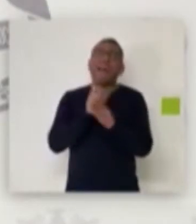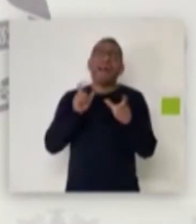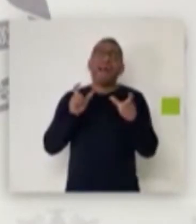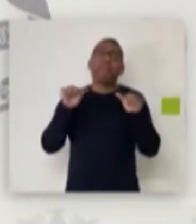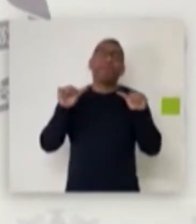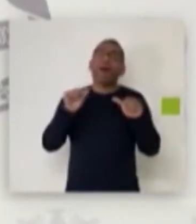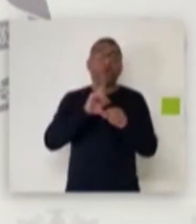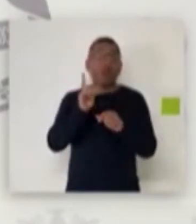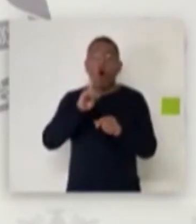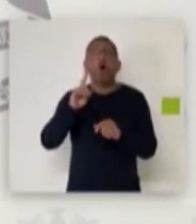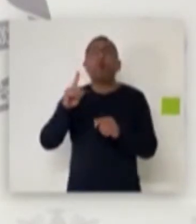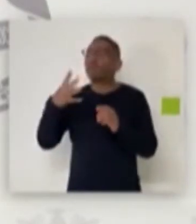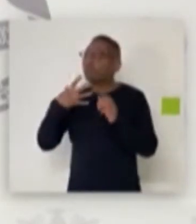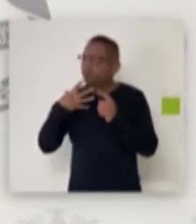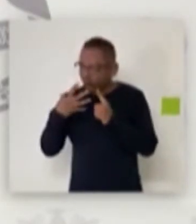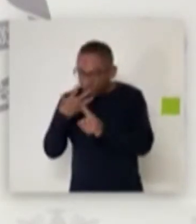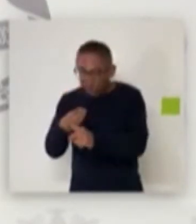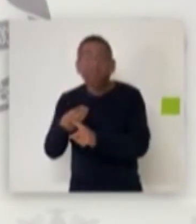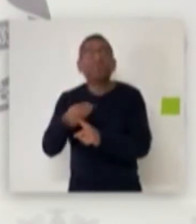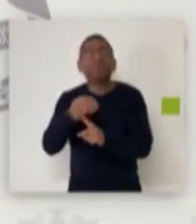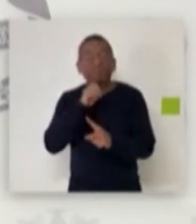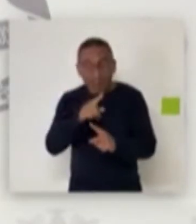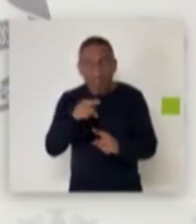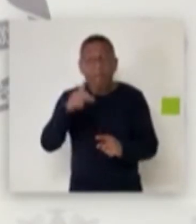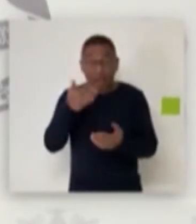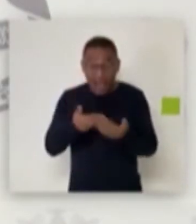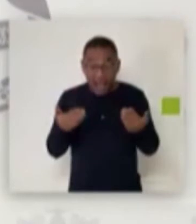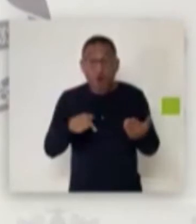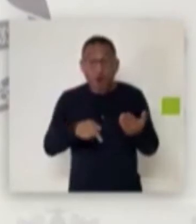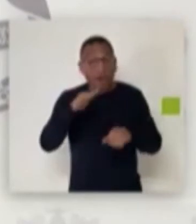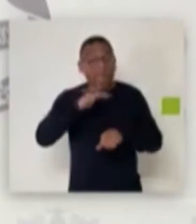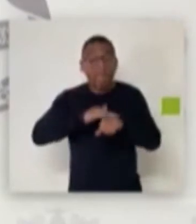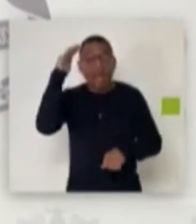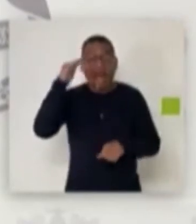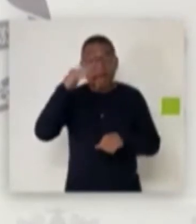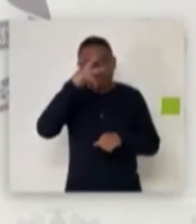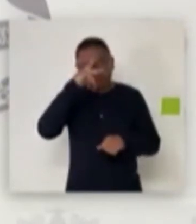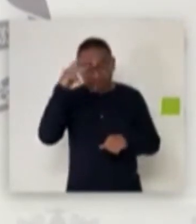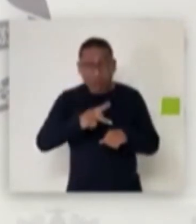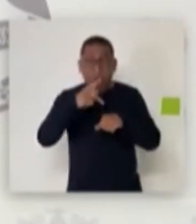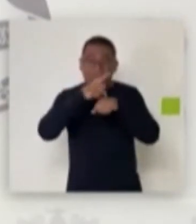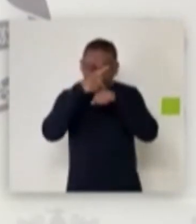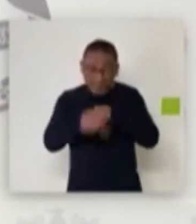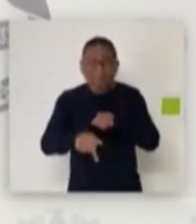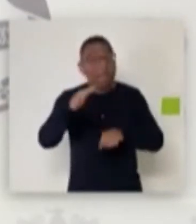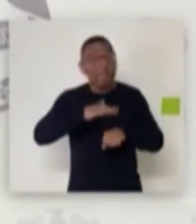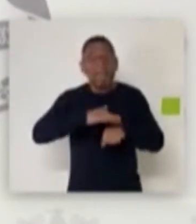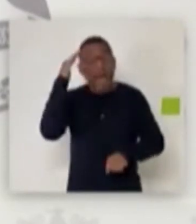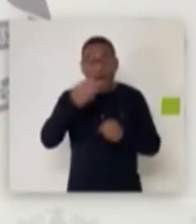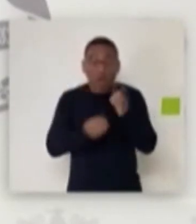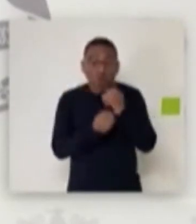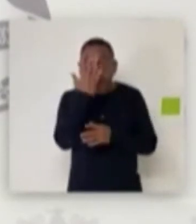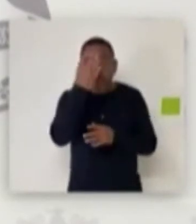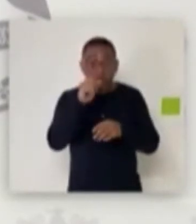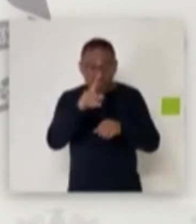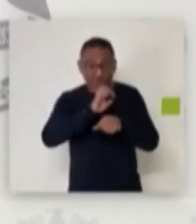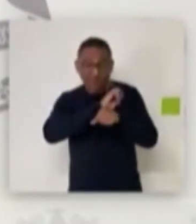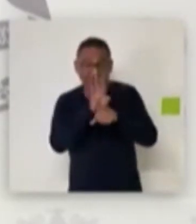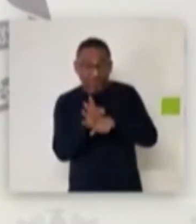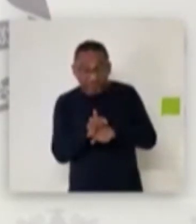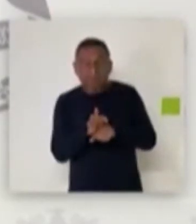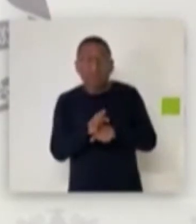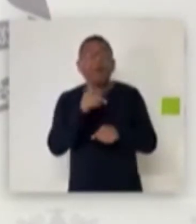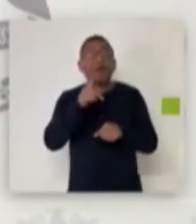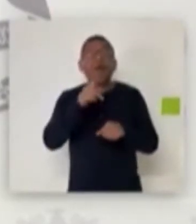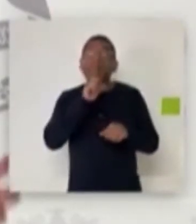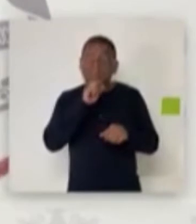es muy agresiva, incluso contagiando o enfermando a jóvenes,